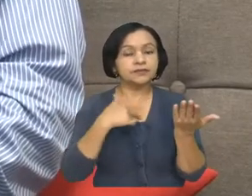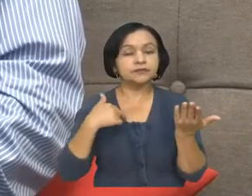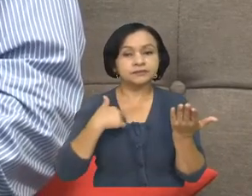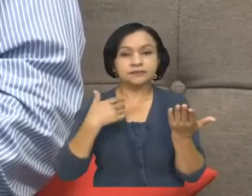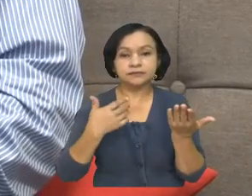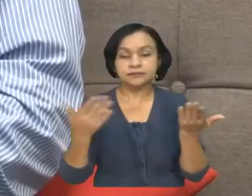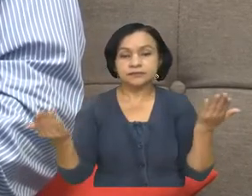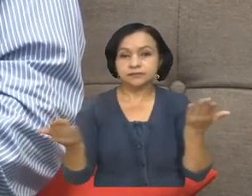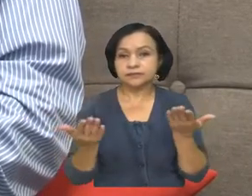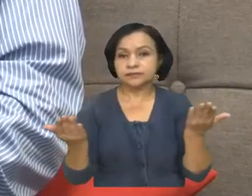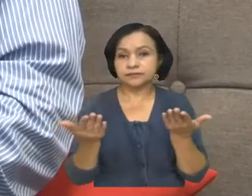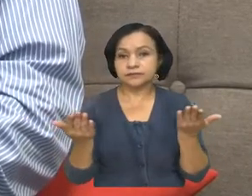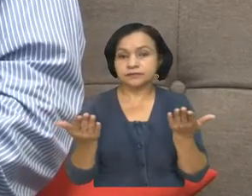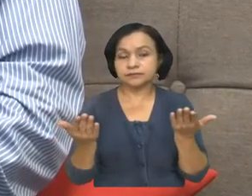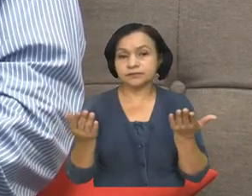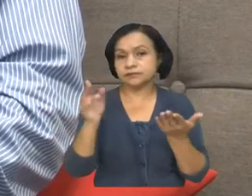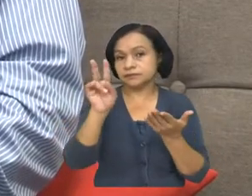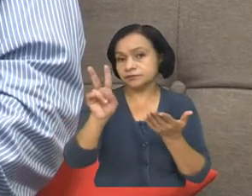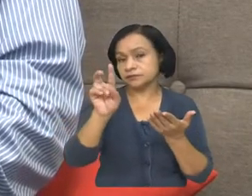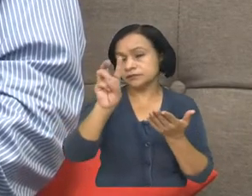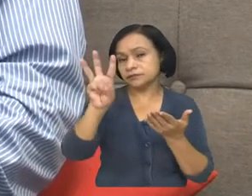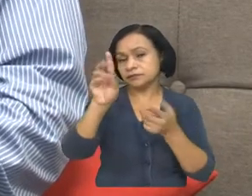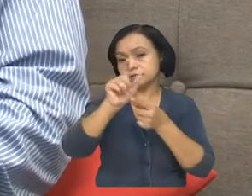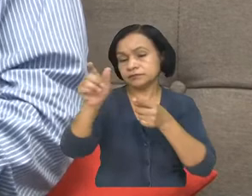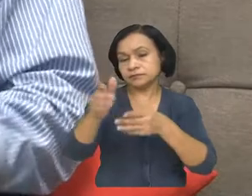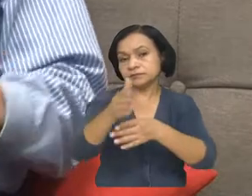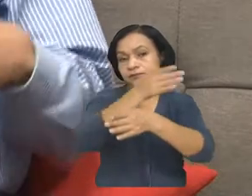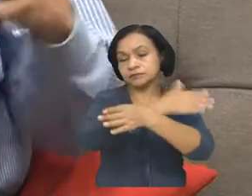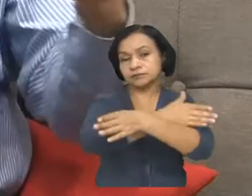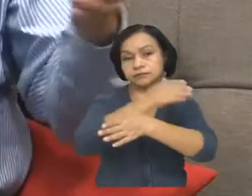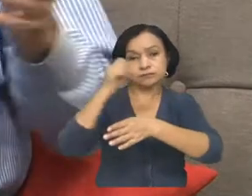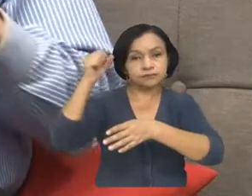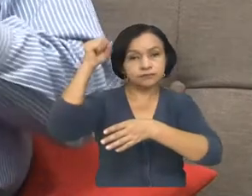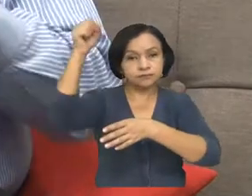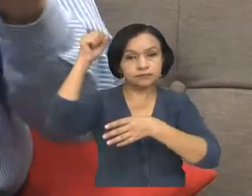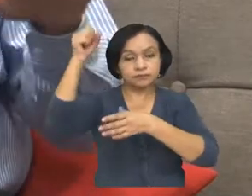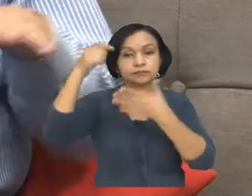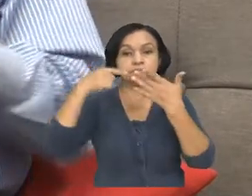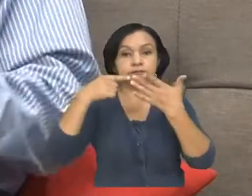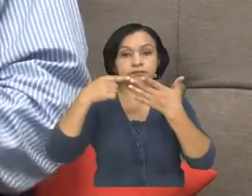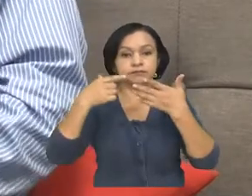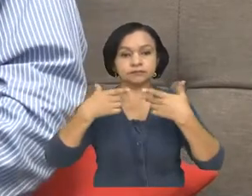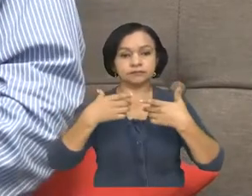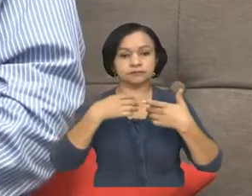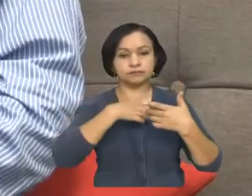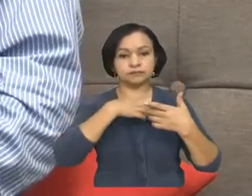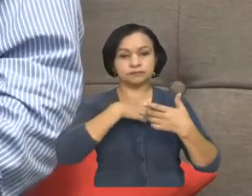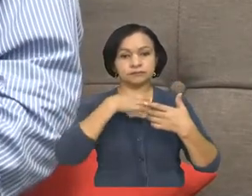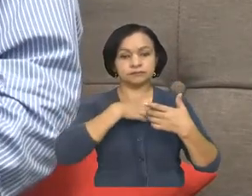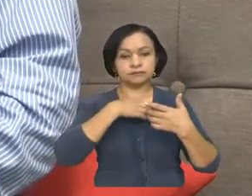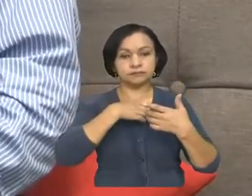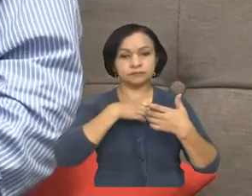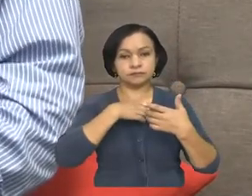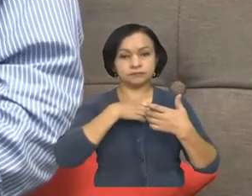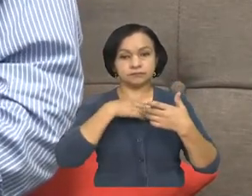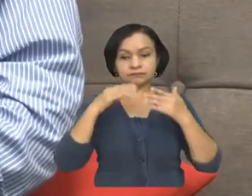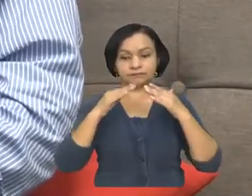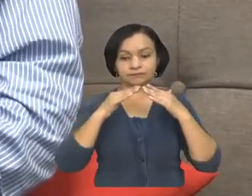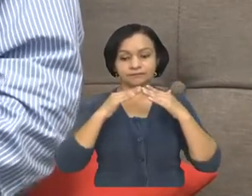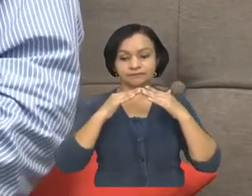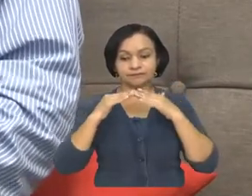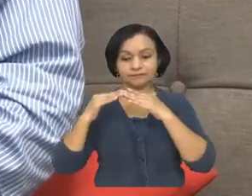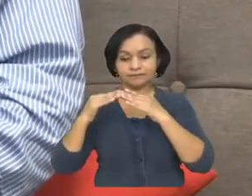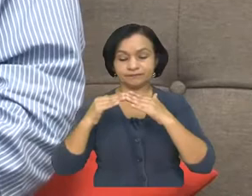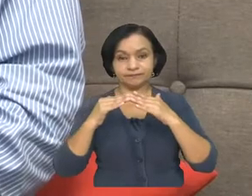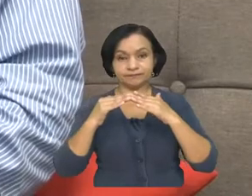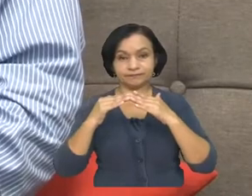como 2-3 meses antes de julio ya varios compañeros nuestros pues salimos del entorno de nuestra colonia porque,